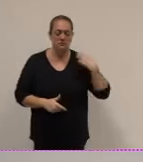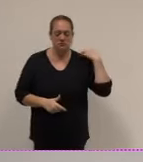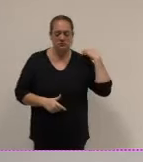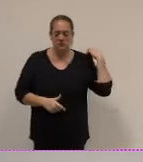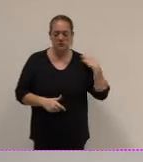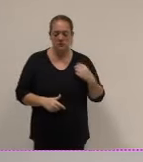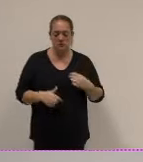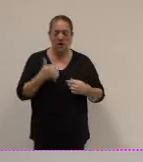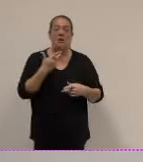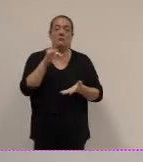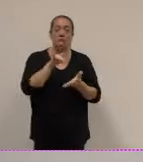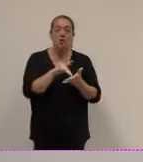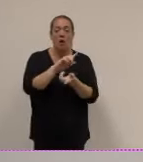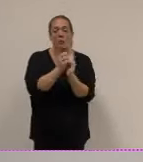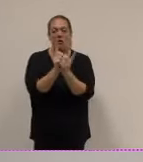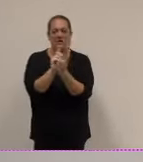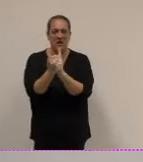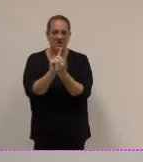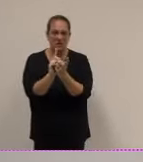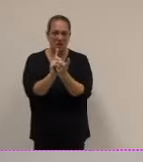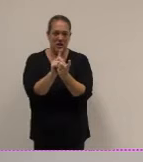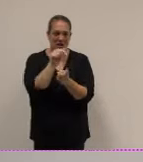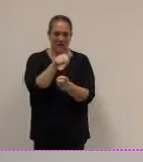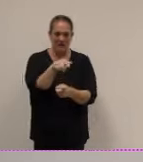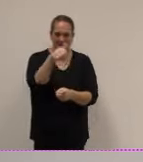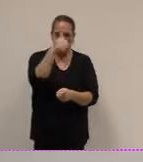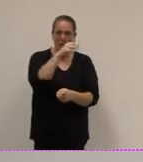con las ratificaciones indicadas por el señor portavoz de Coalición Canaria.